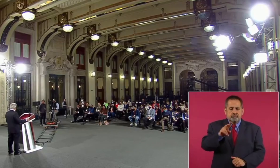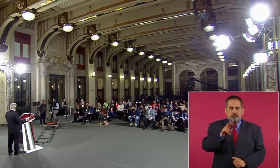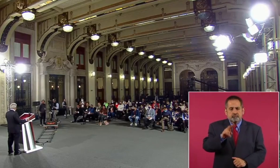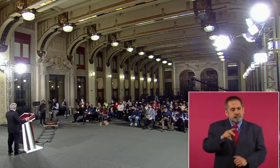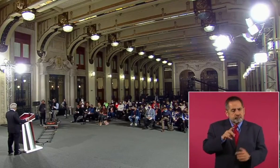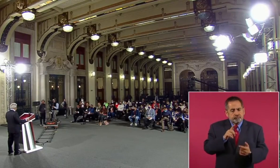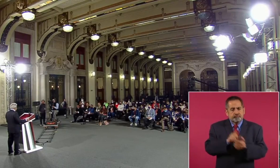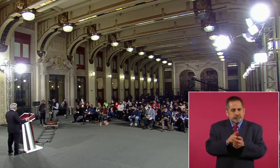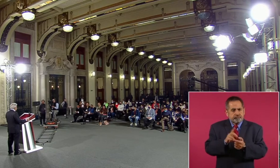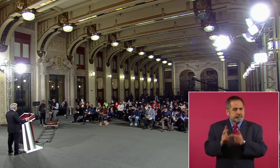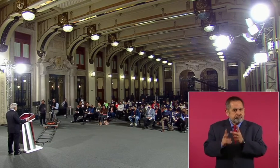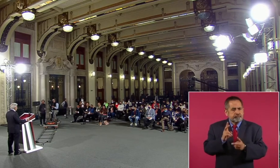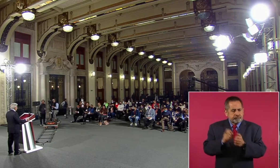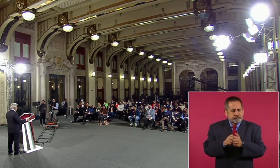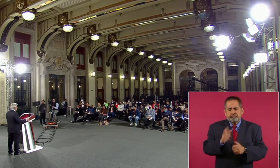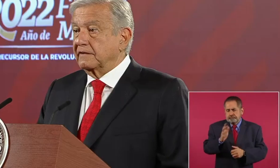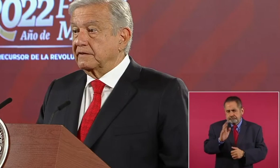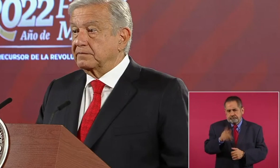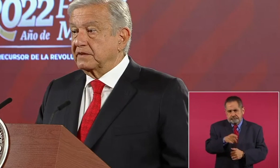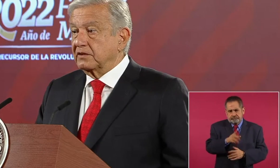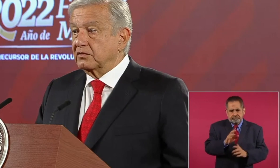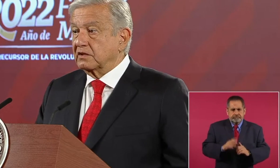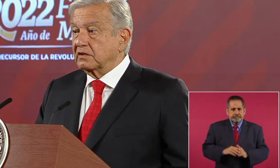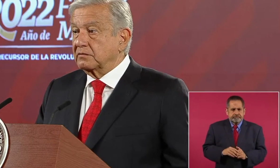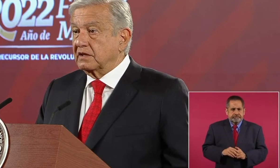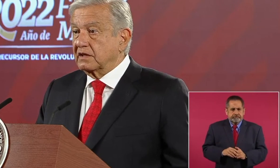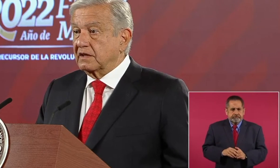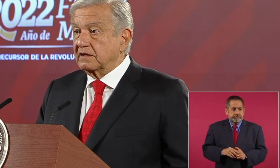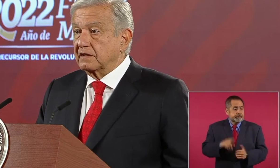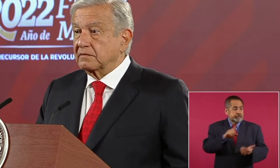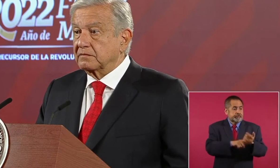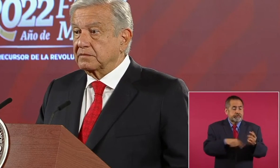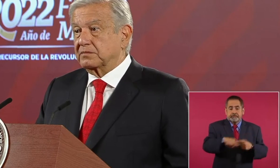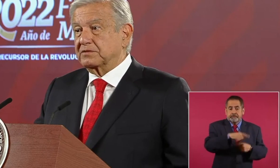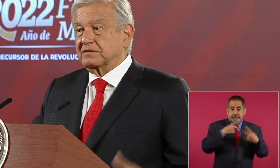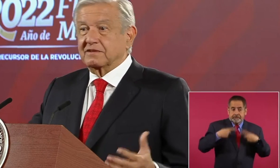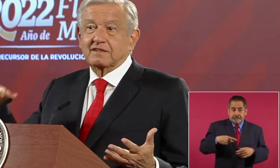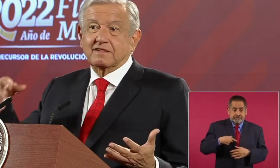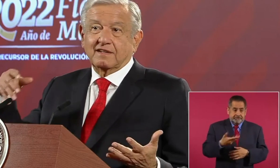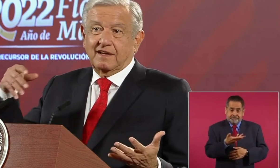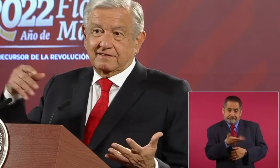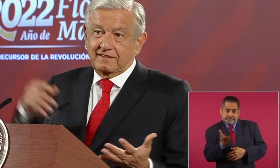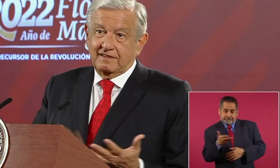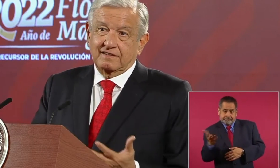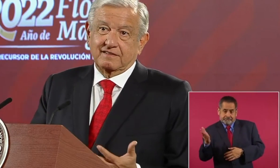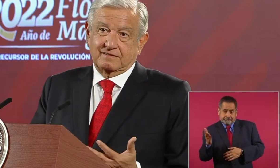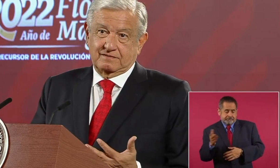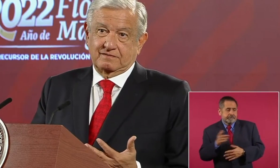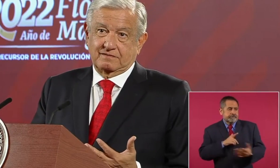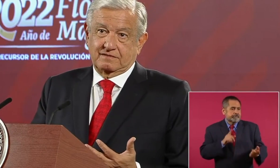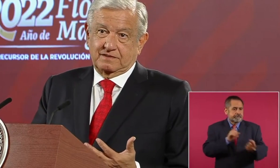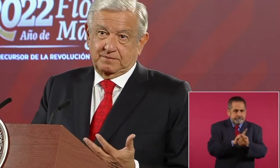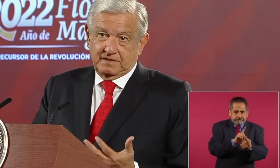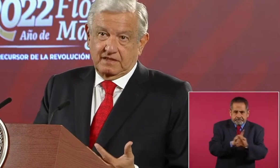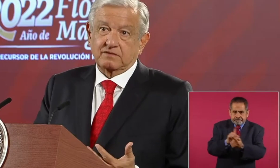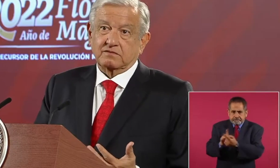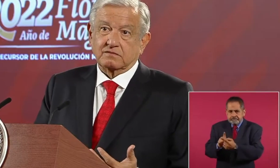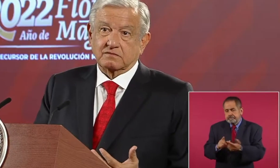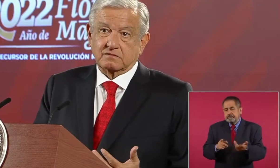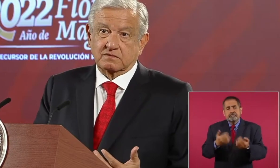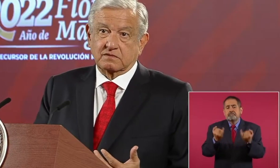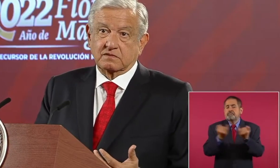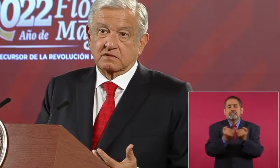Y más o menos, ¿cuál es la audiencia? Ustedes sabrán más o menos de qué tamaño es la audiencia a la que